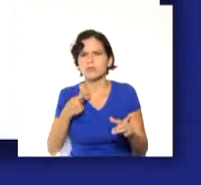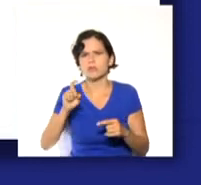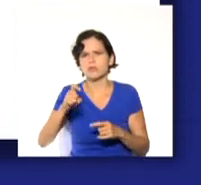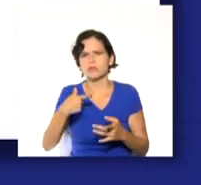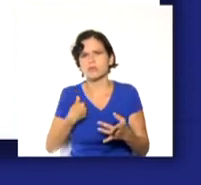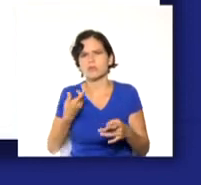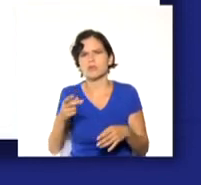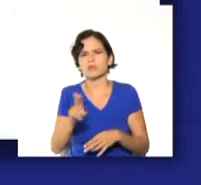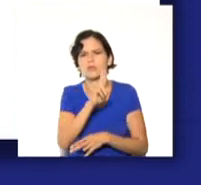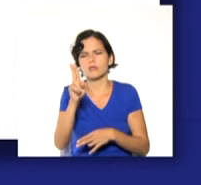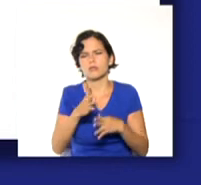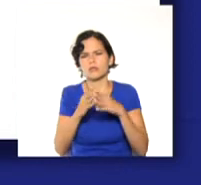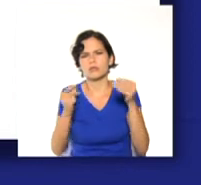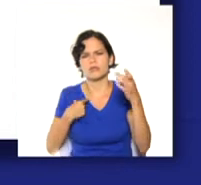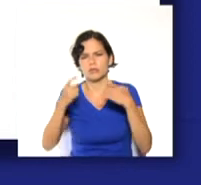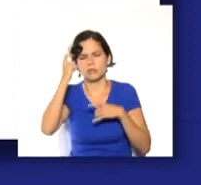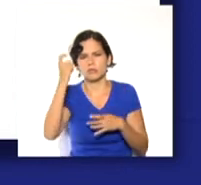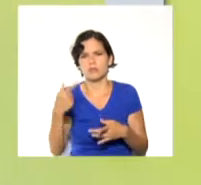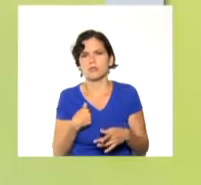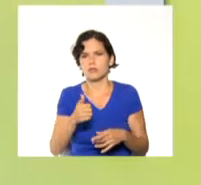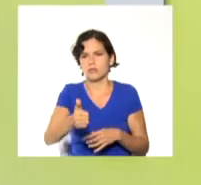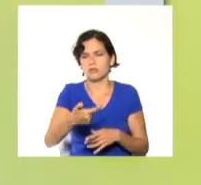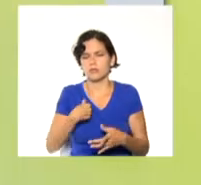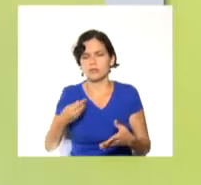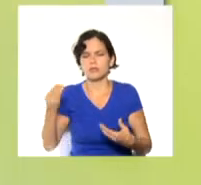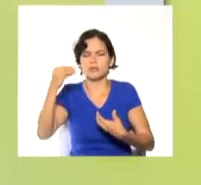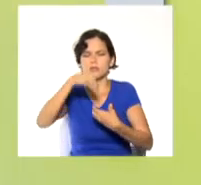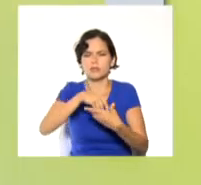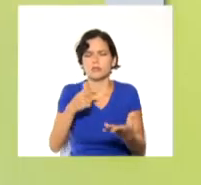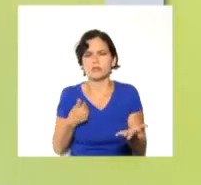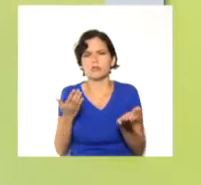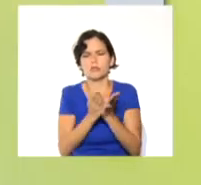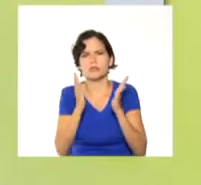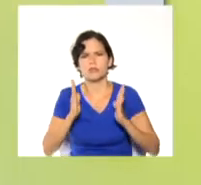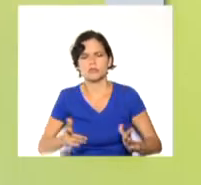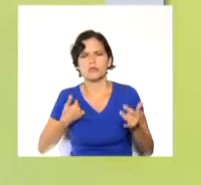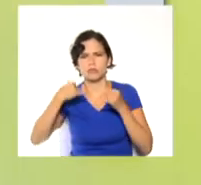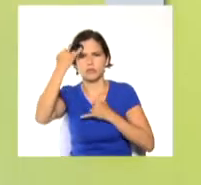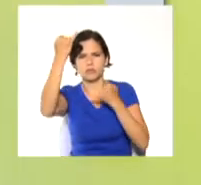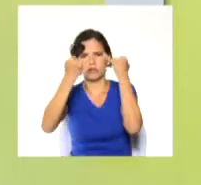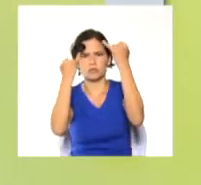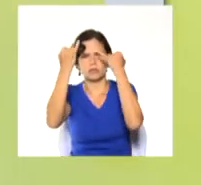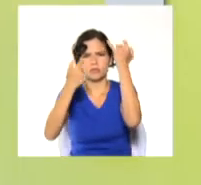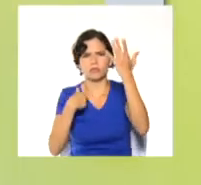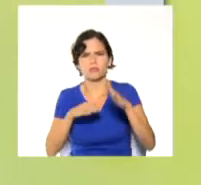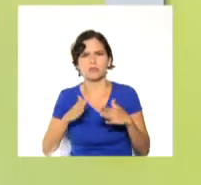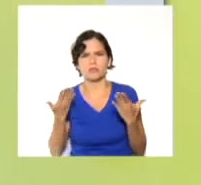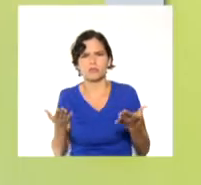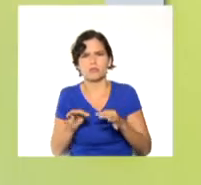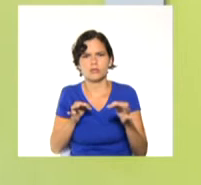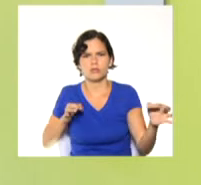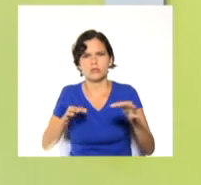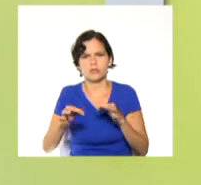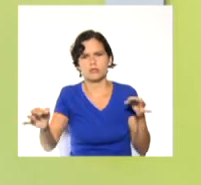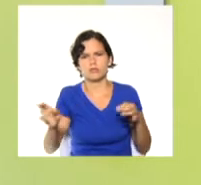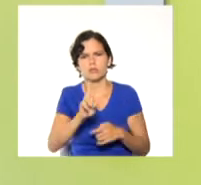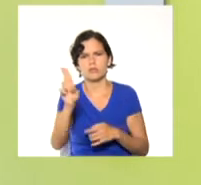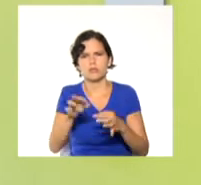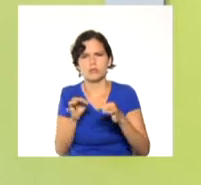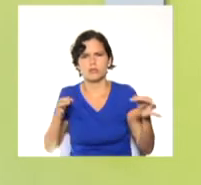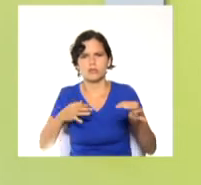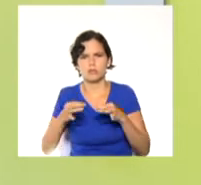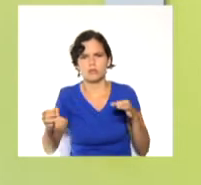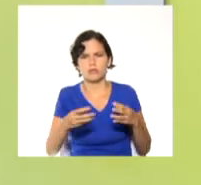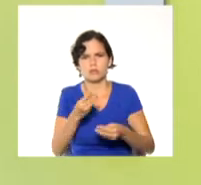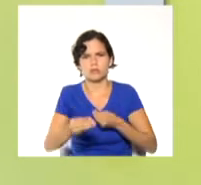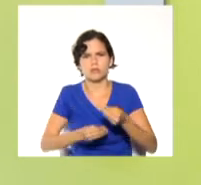nuestra cotidianidad, será bastante útil para introducir a los estudiantes a la idea de que las medidas, las unidades de medida están